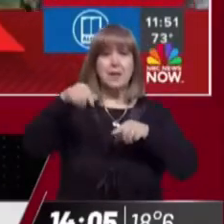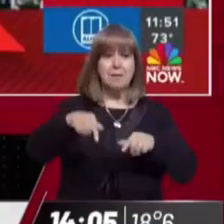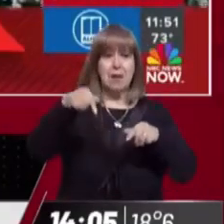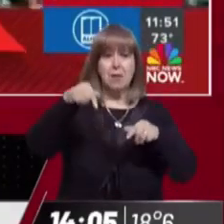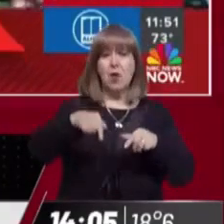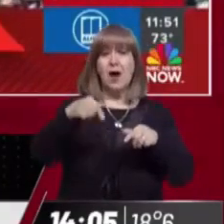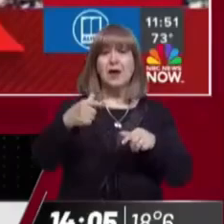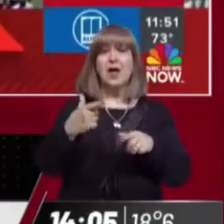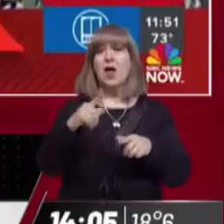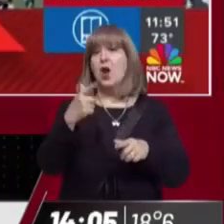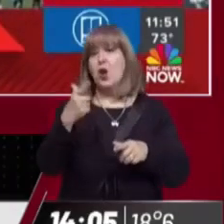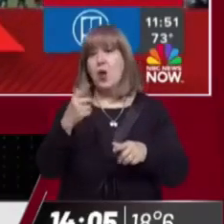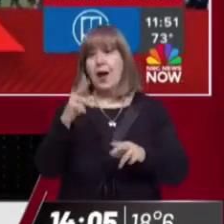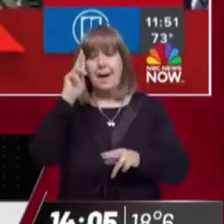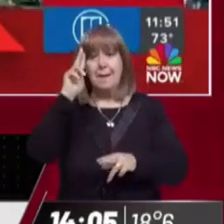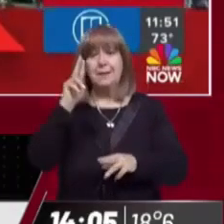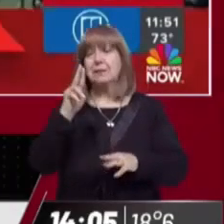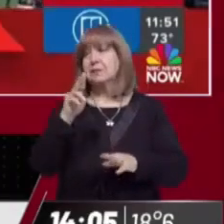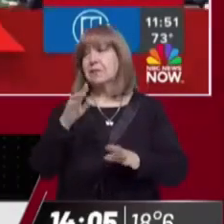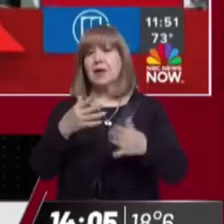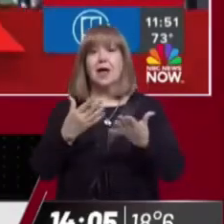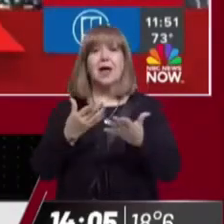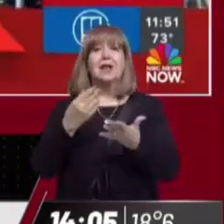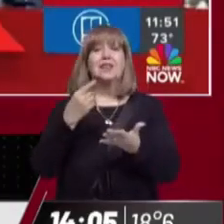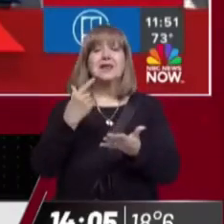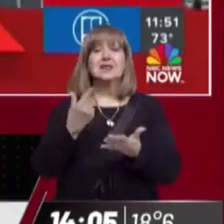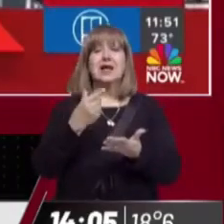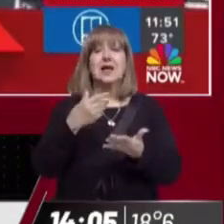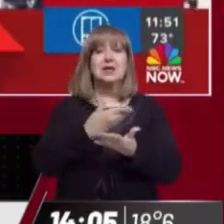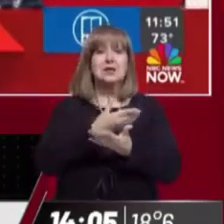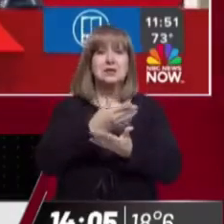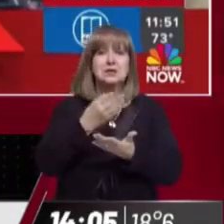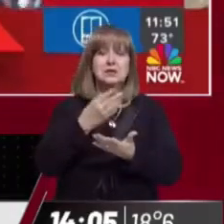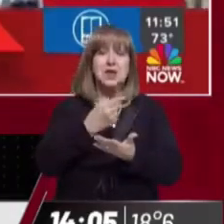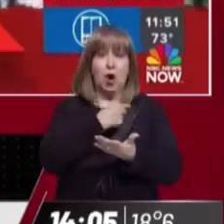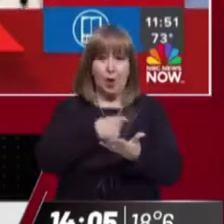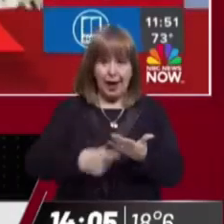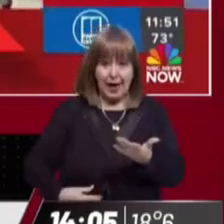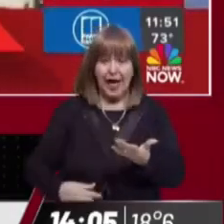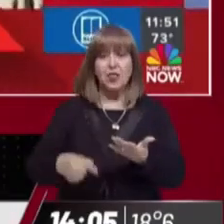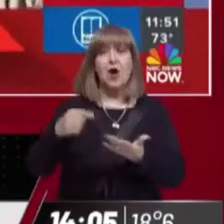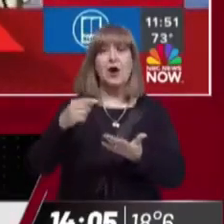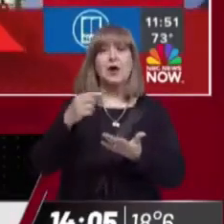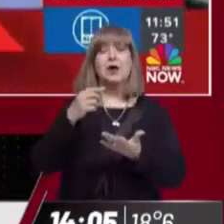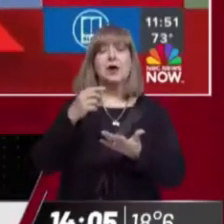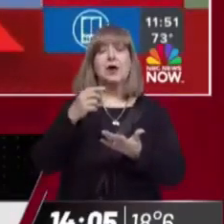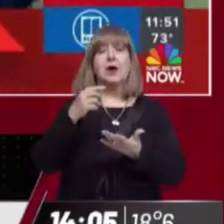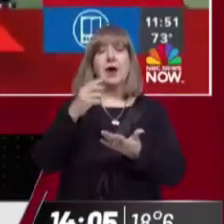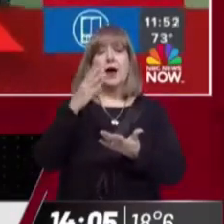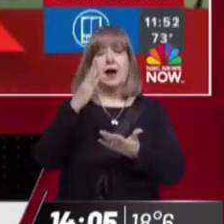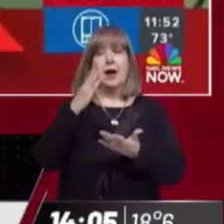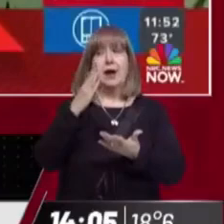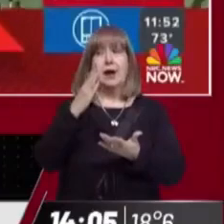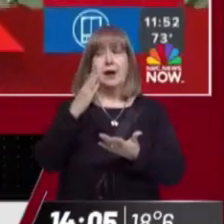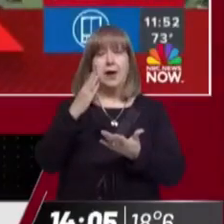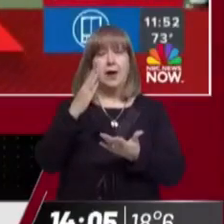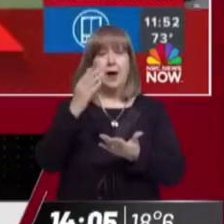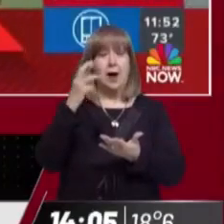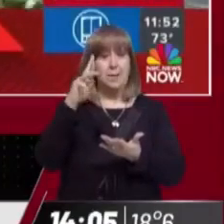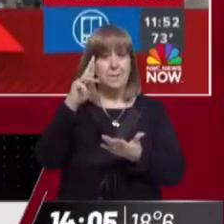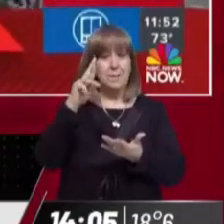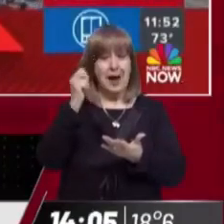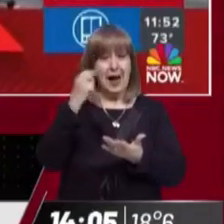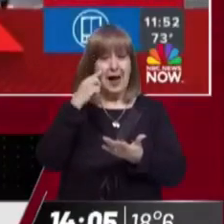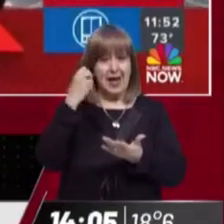falta ningún tipo de permiso para portar armas el gobernador Brian kemp Hace 2 años